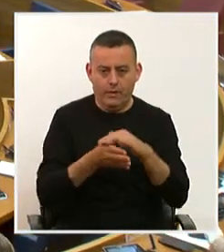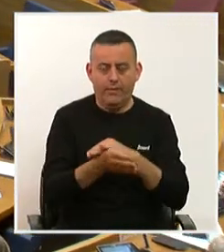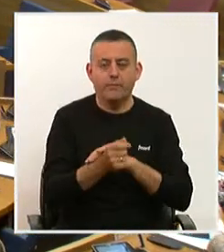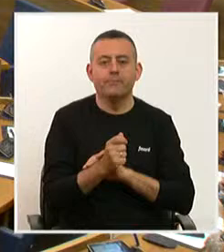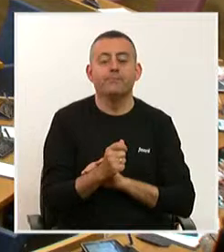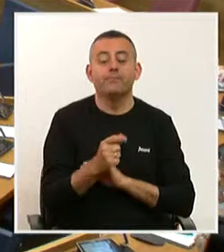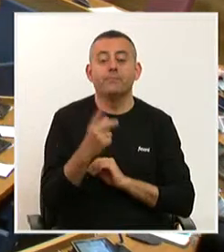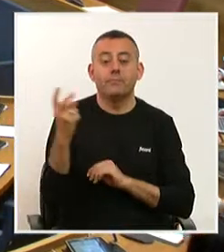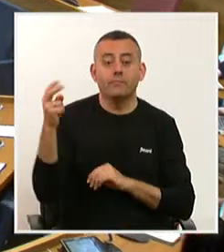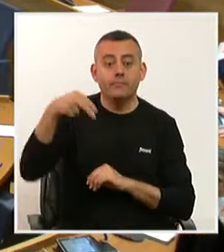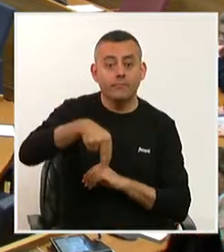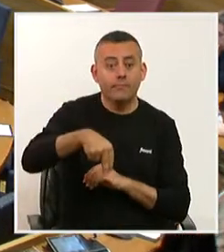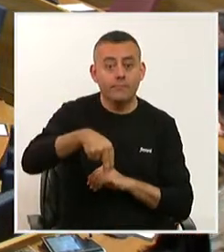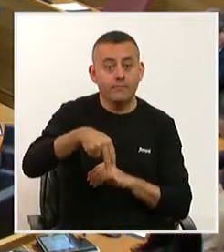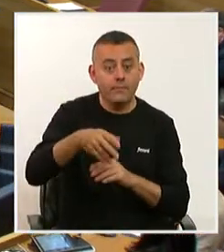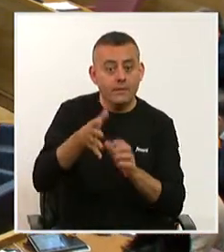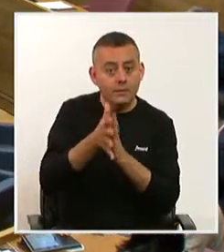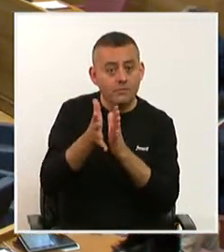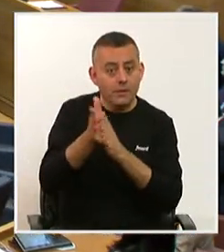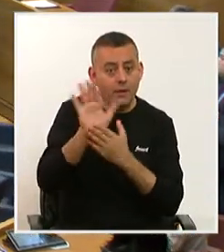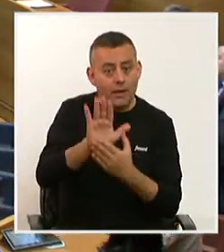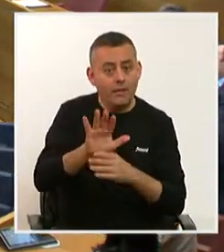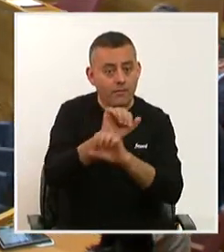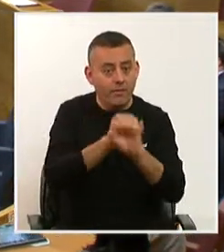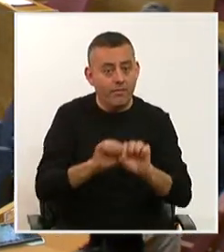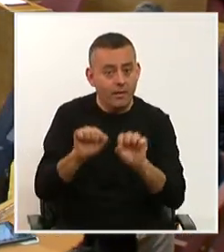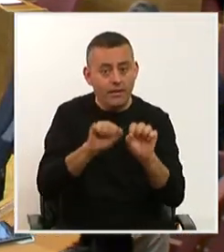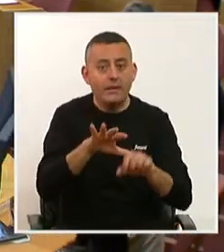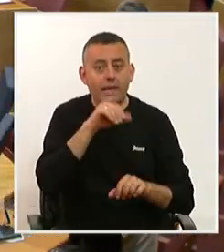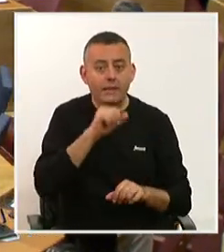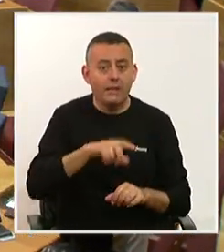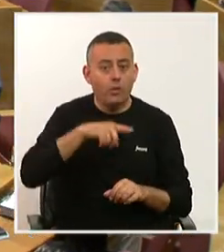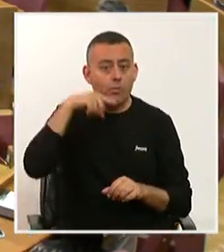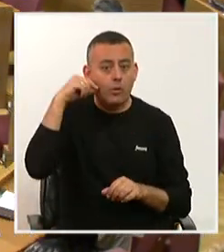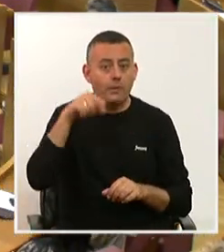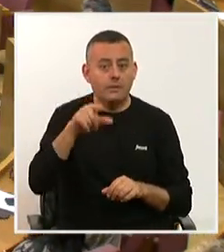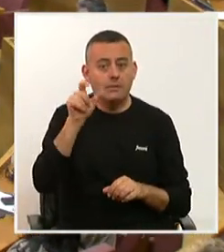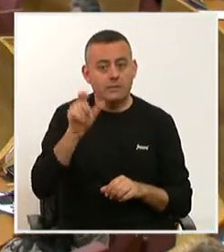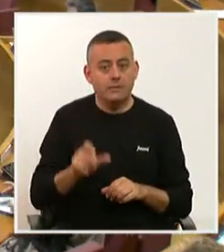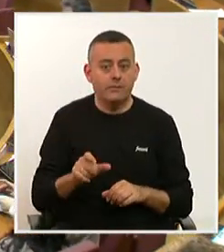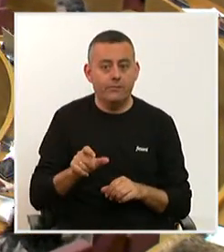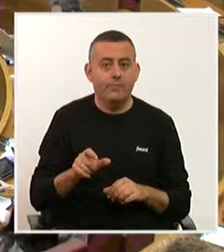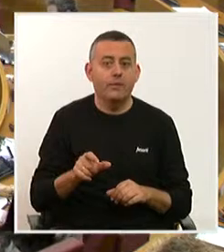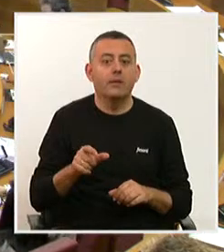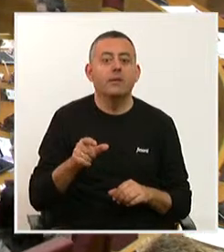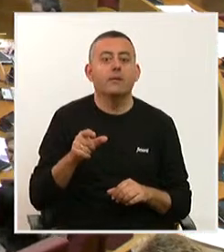moción tiene la palabra por el grupo parlamentario compromís El ilustre diputado Gerard